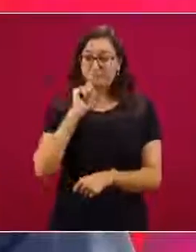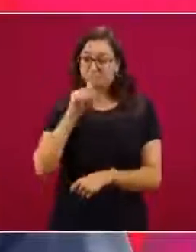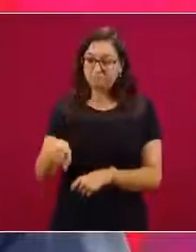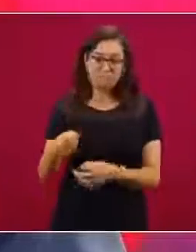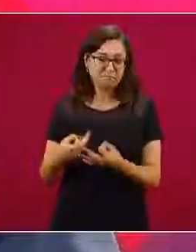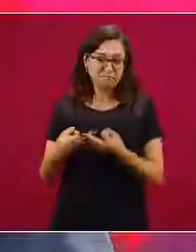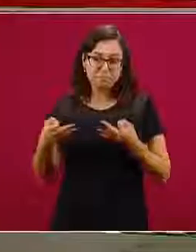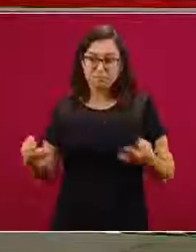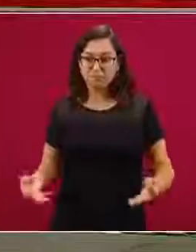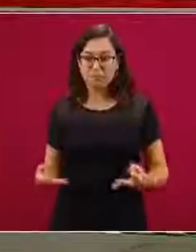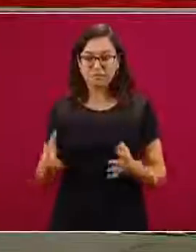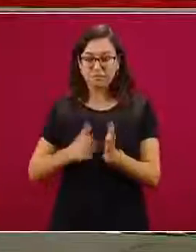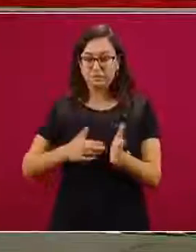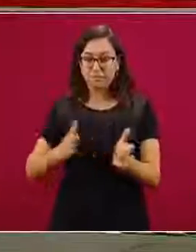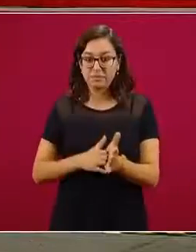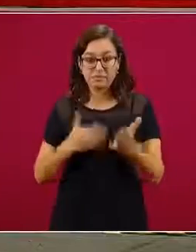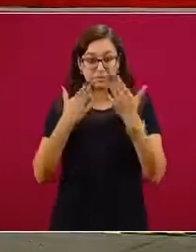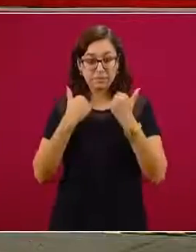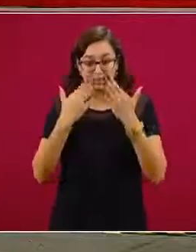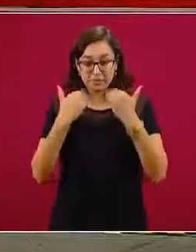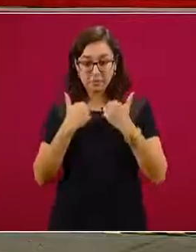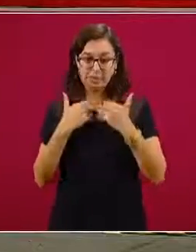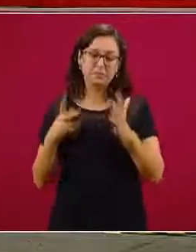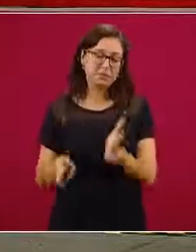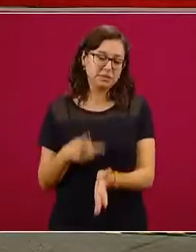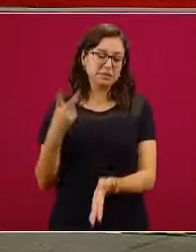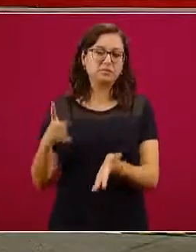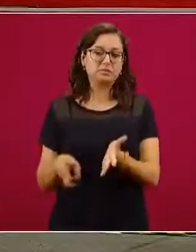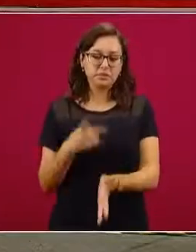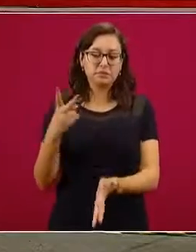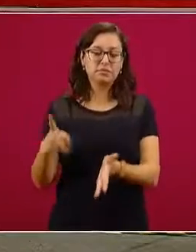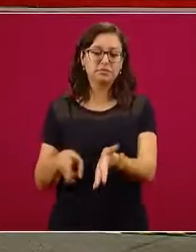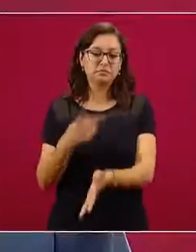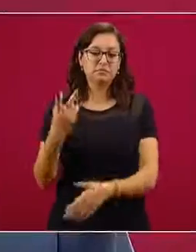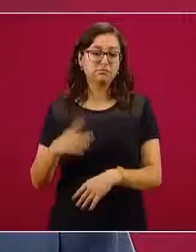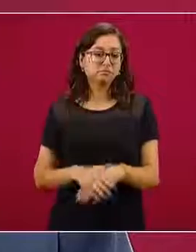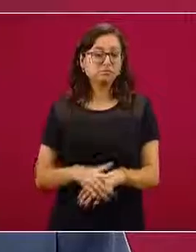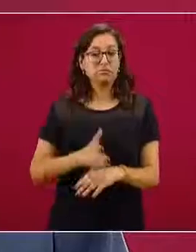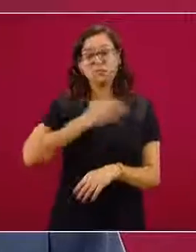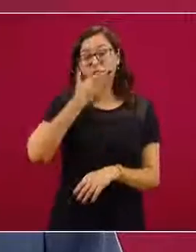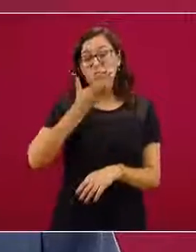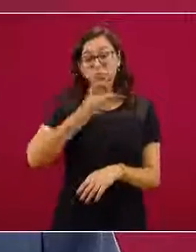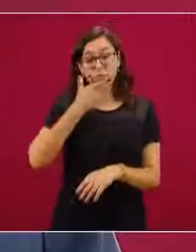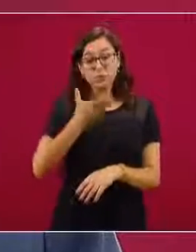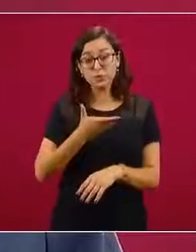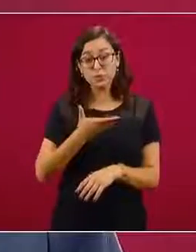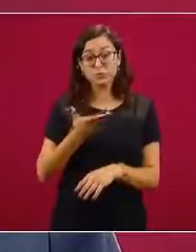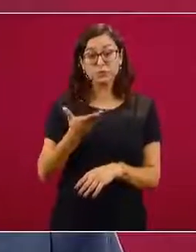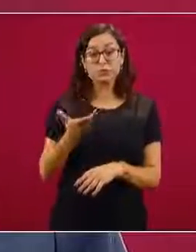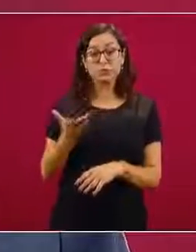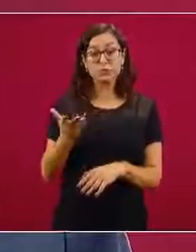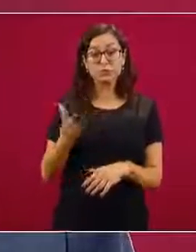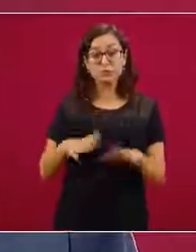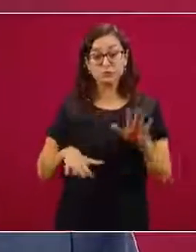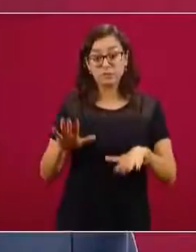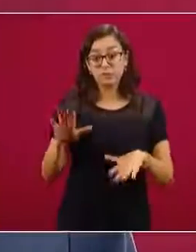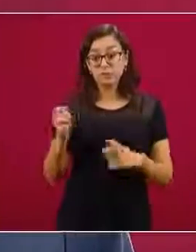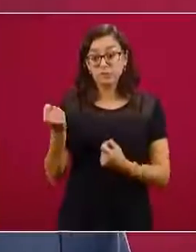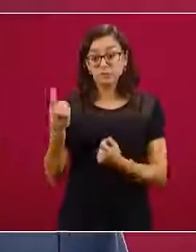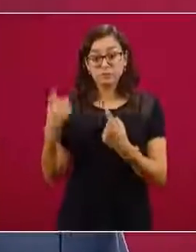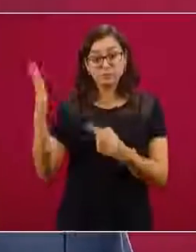tema que ocurre todo el tiempo. Es muy común tener algunos líderes que